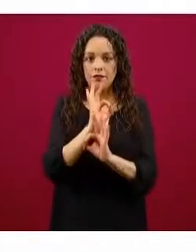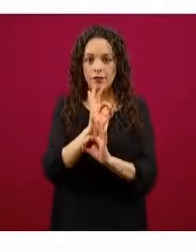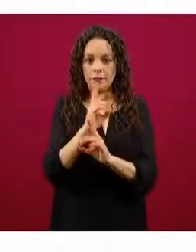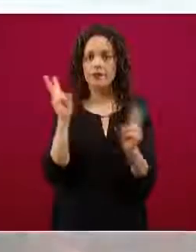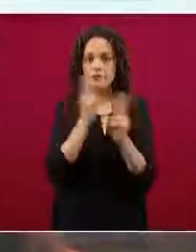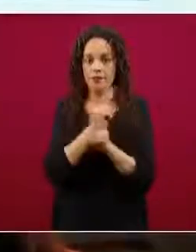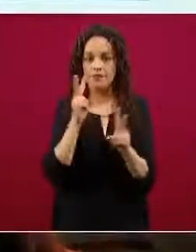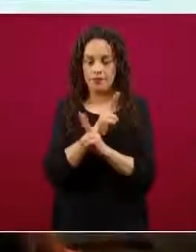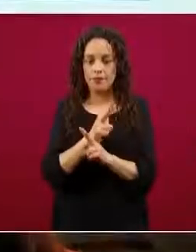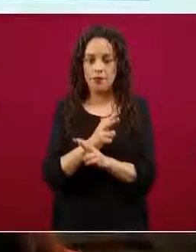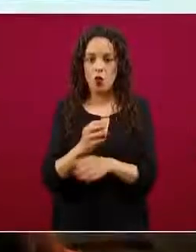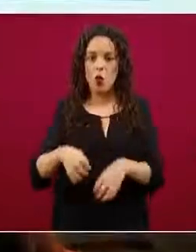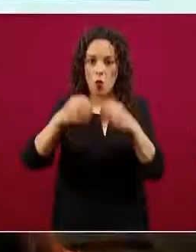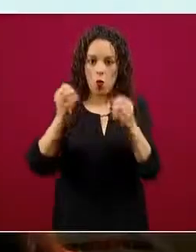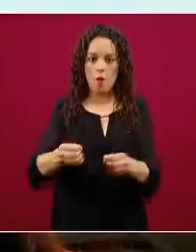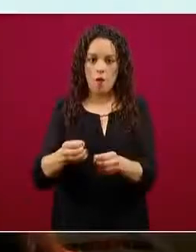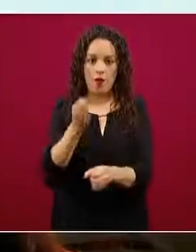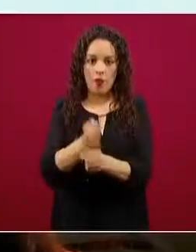por favor.